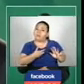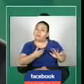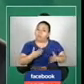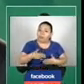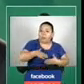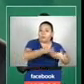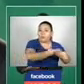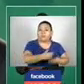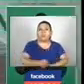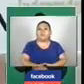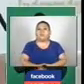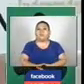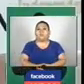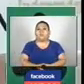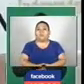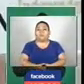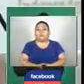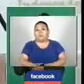apoyábamos